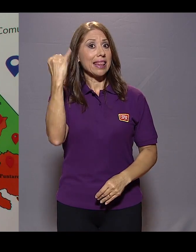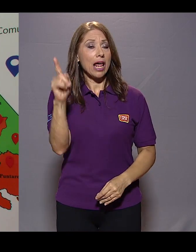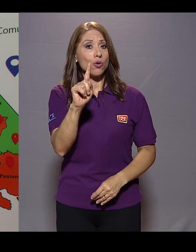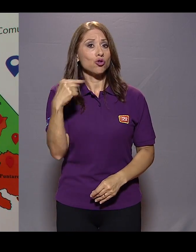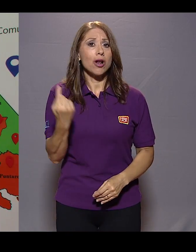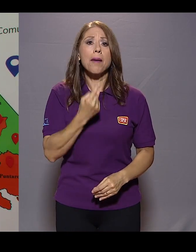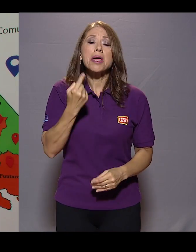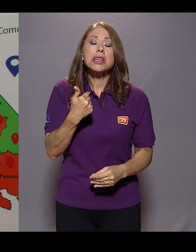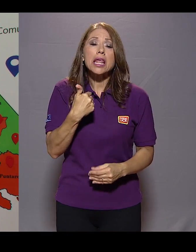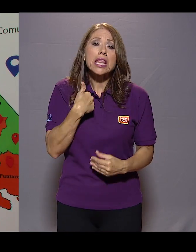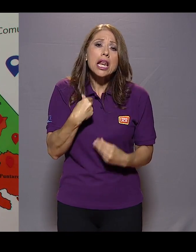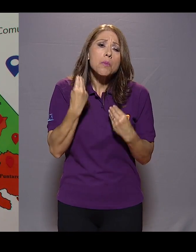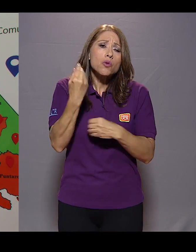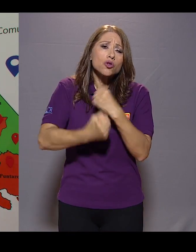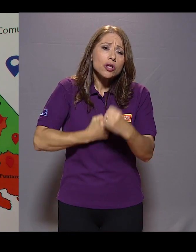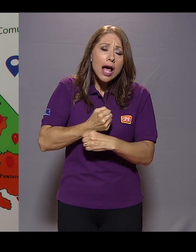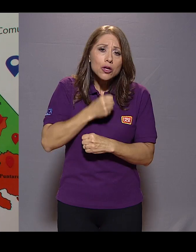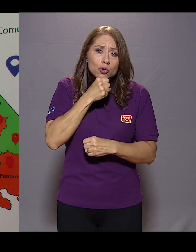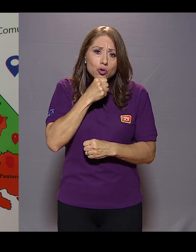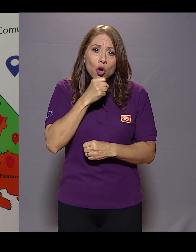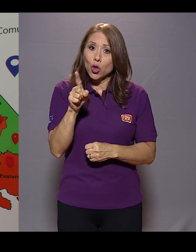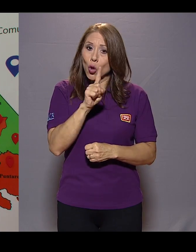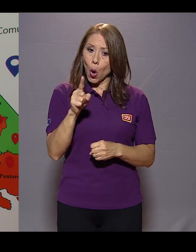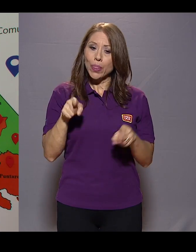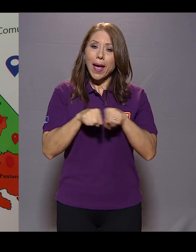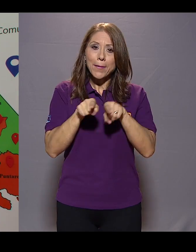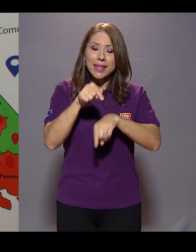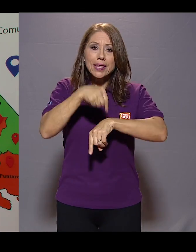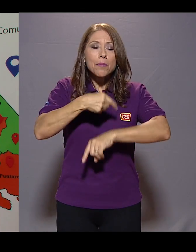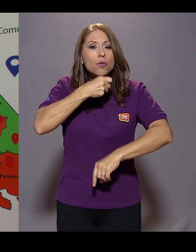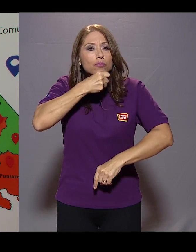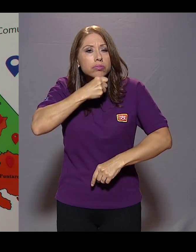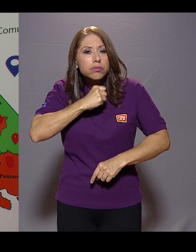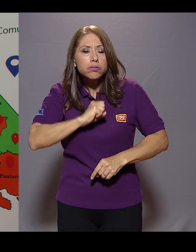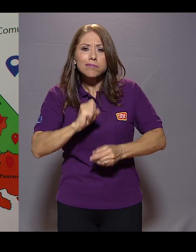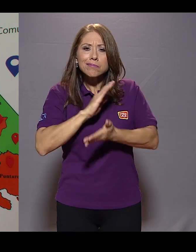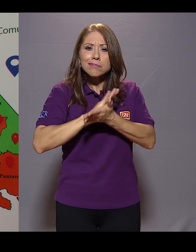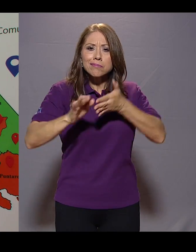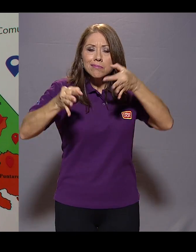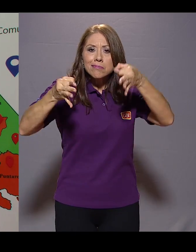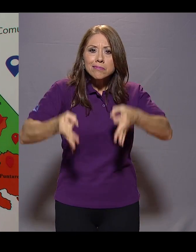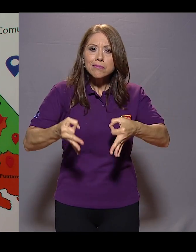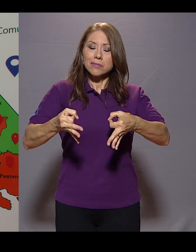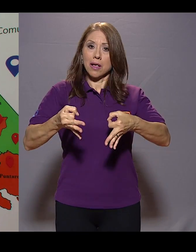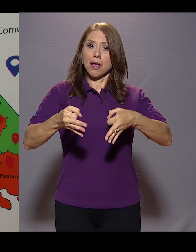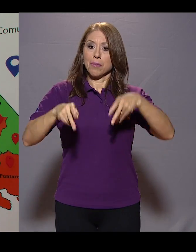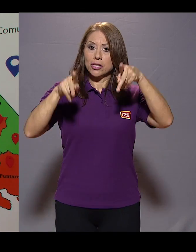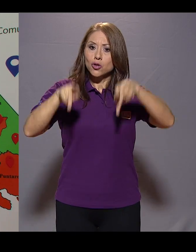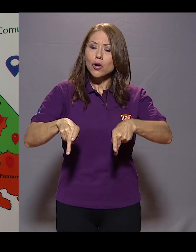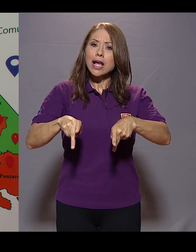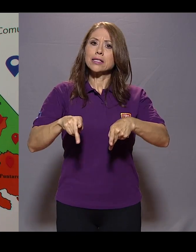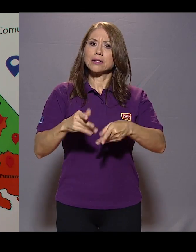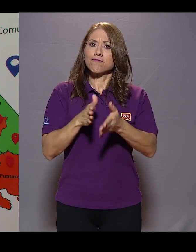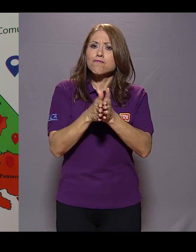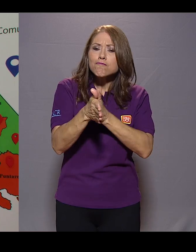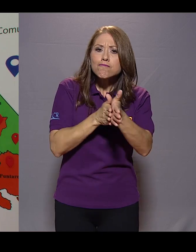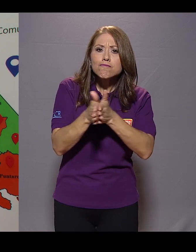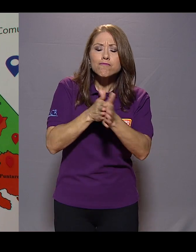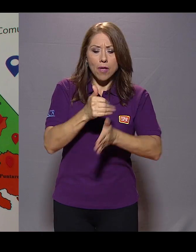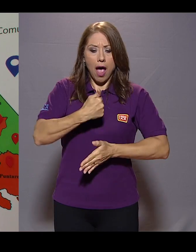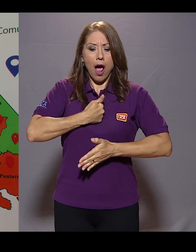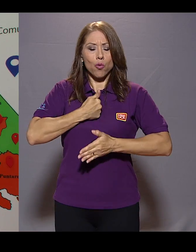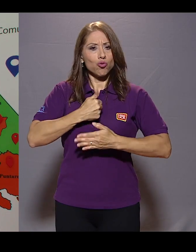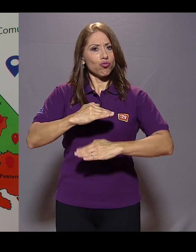años, ¿verdad?, sino llegar a una vejez digna, pero de manera activa, de poder ser personas útiles, autosuficientes y